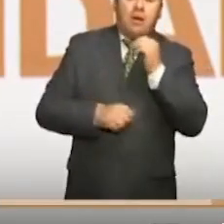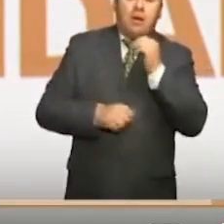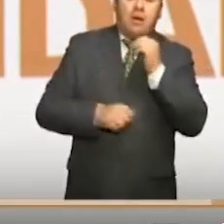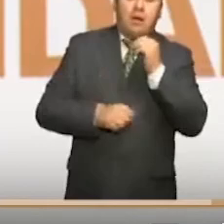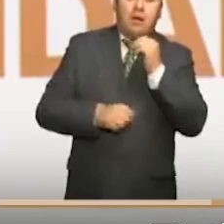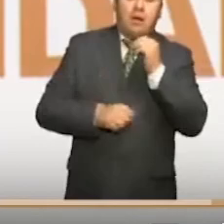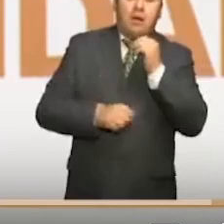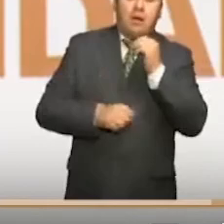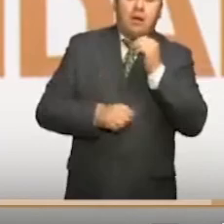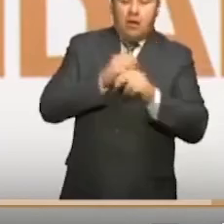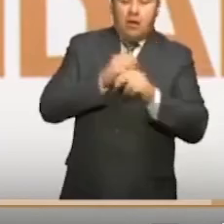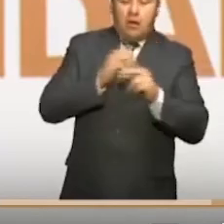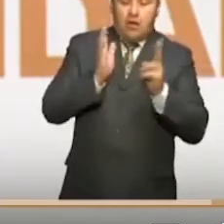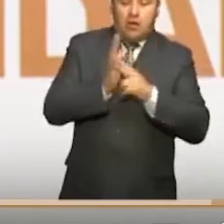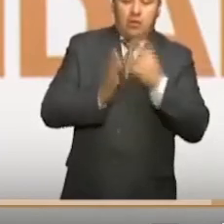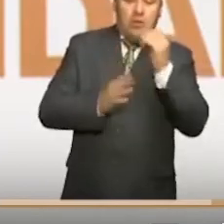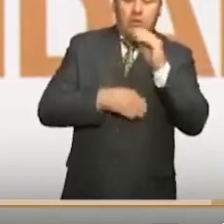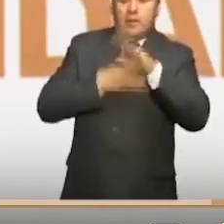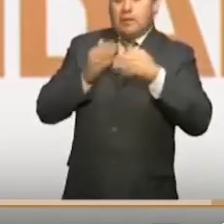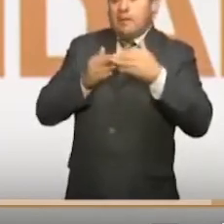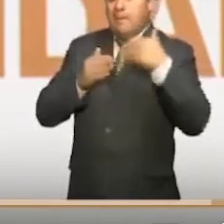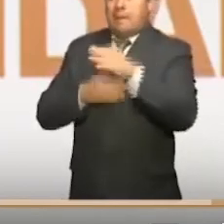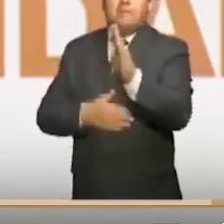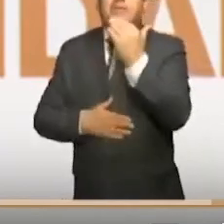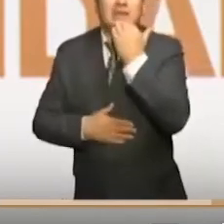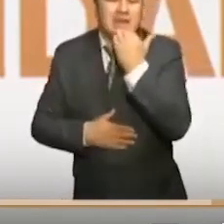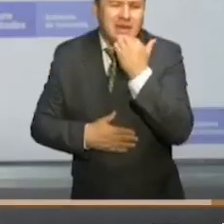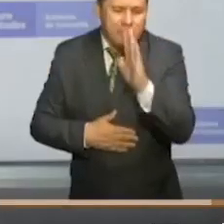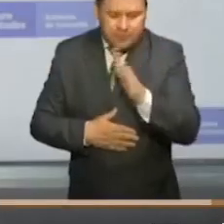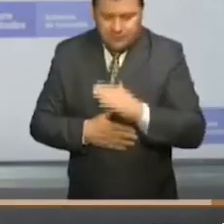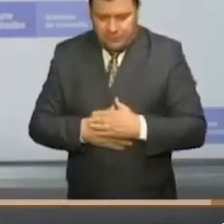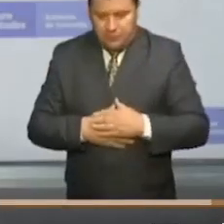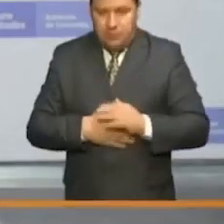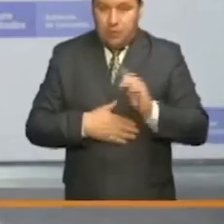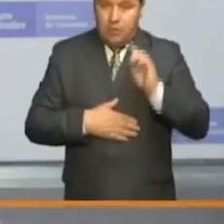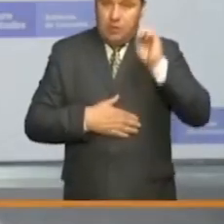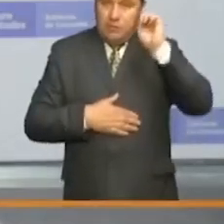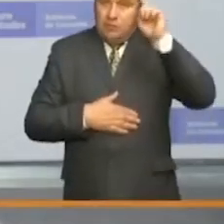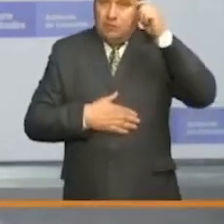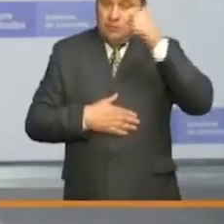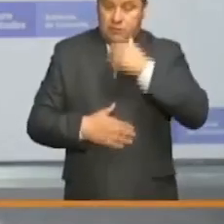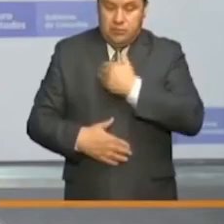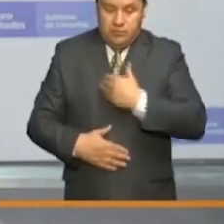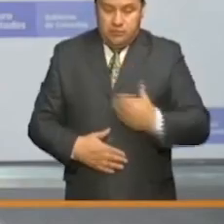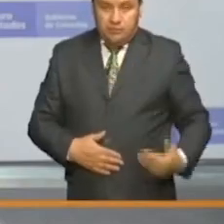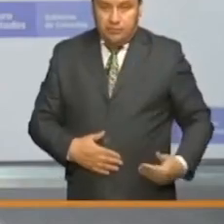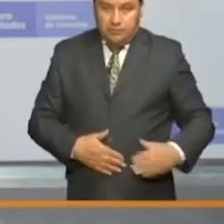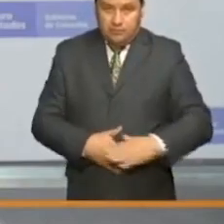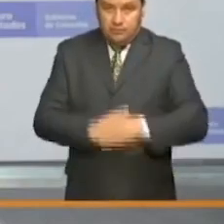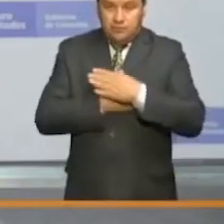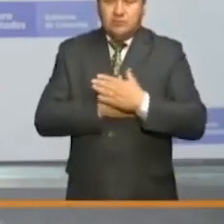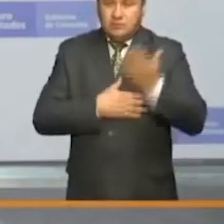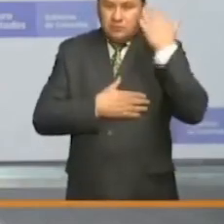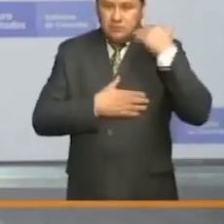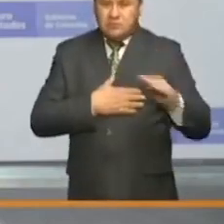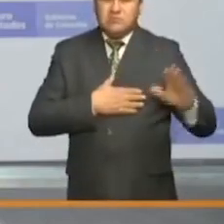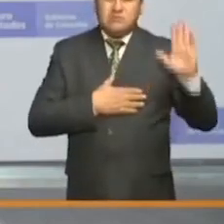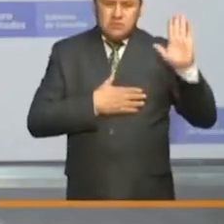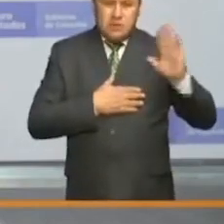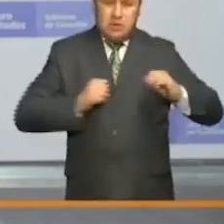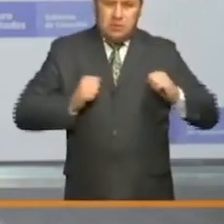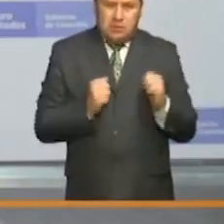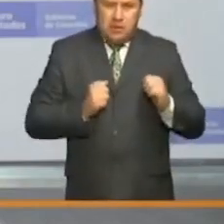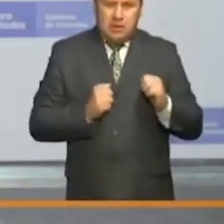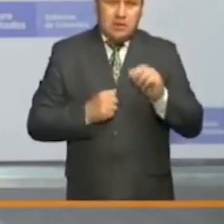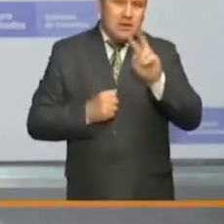para estamos en está intereses el gobierno nacional el presidente de la república se comprometió con los bogotanos a